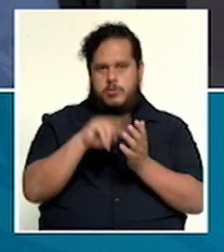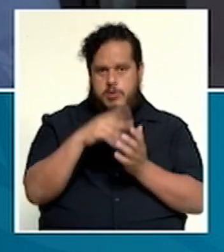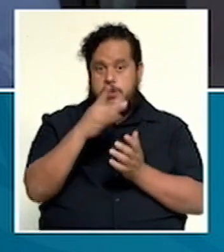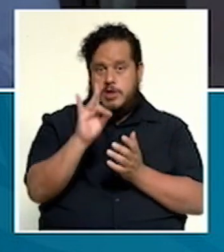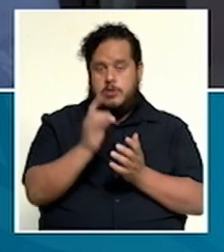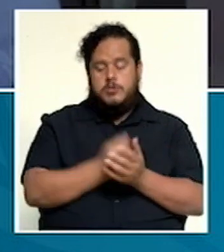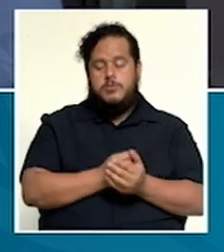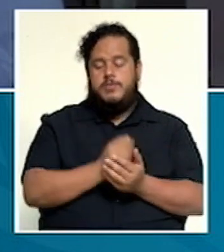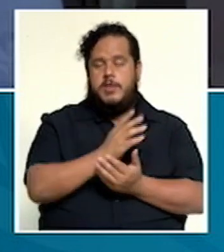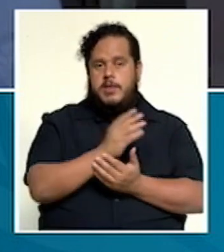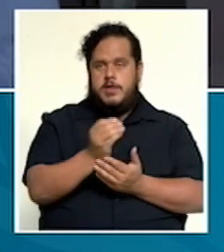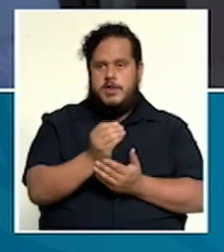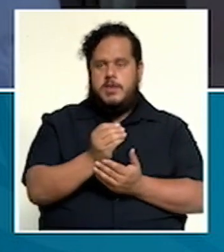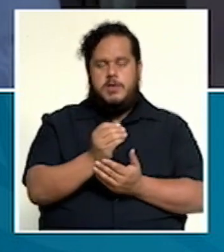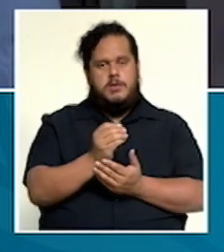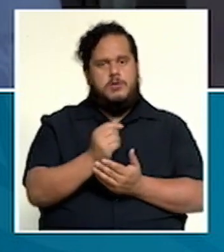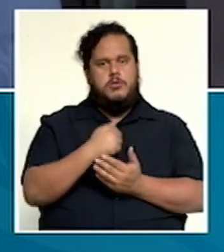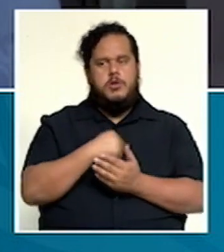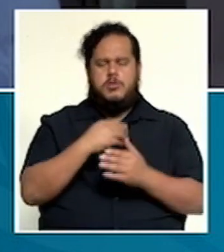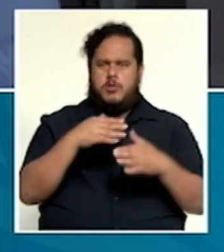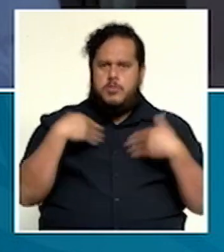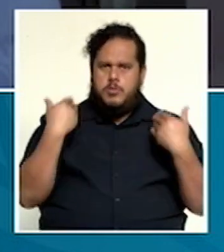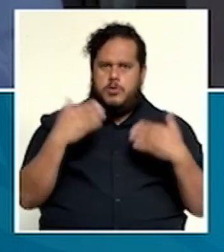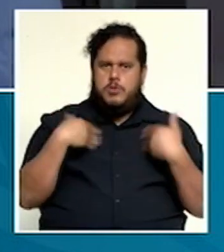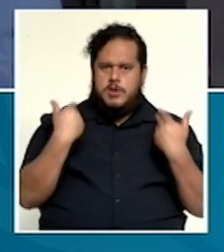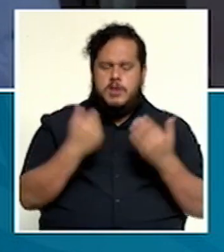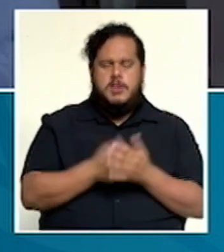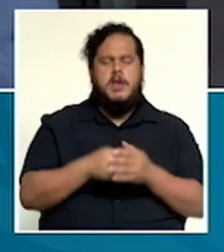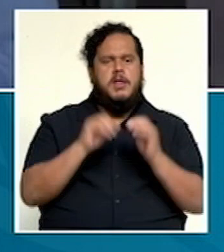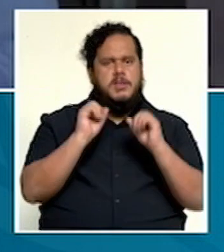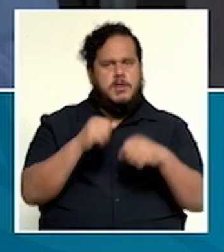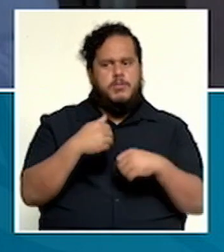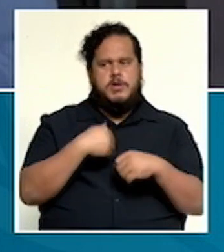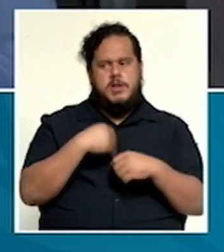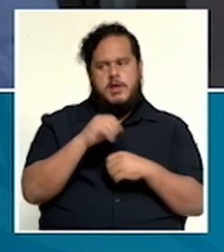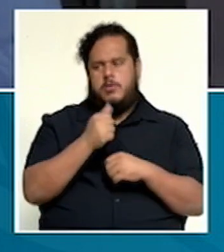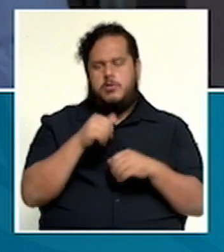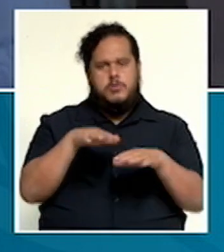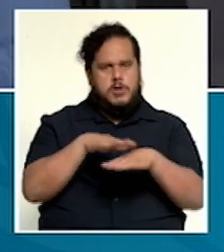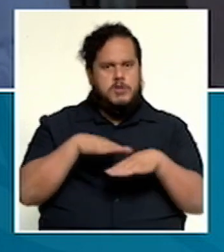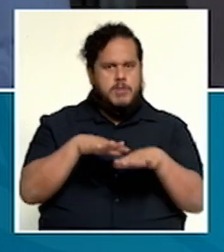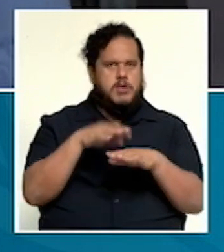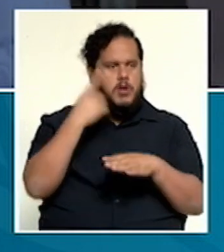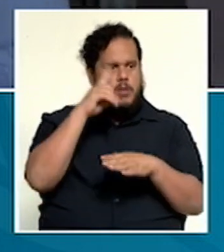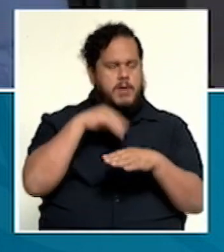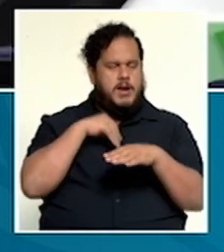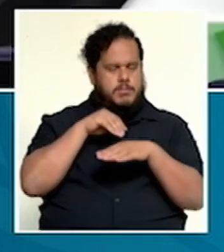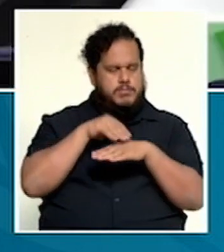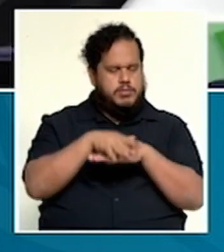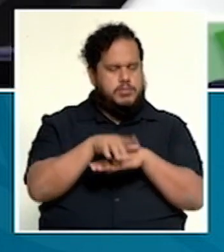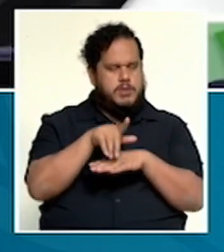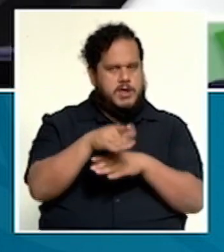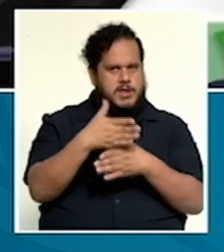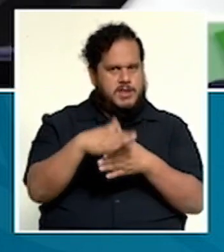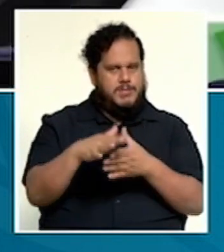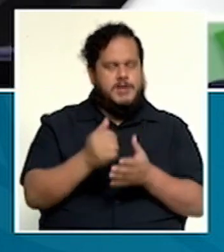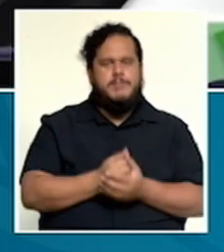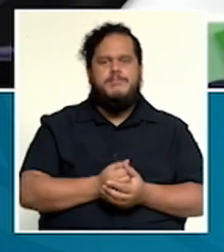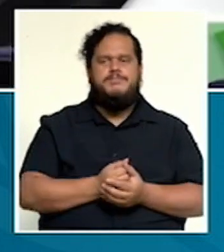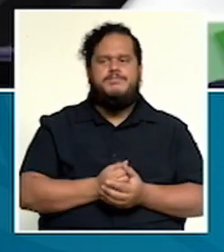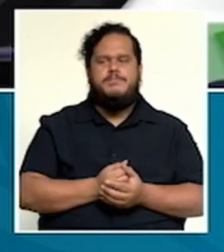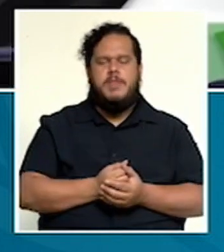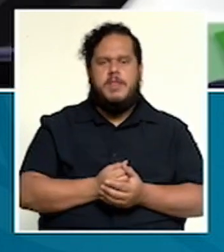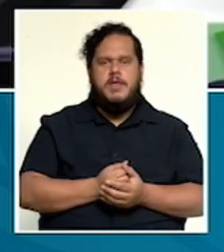2018, y estoy muy contenta de poder tener otro espacio para tener incidencia en esa parte también.